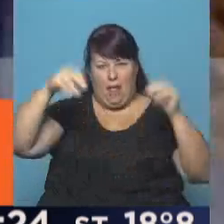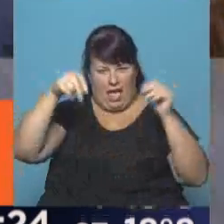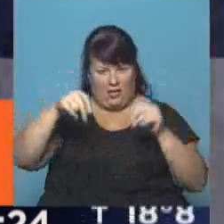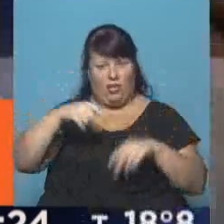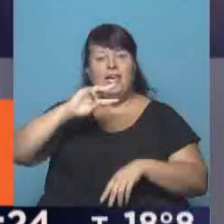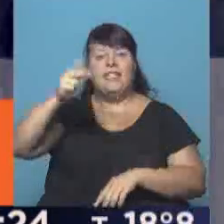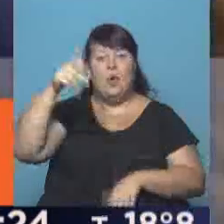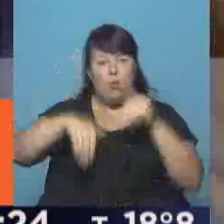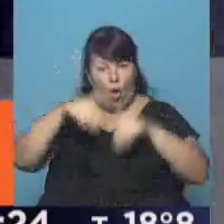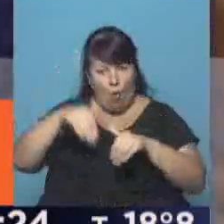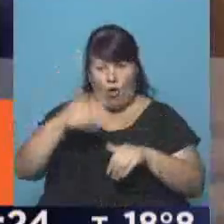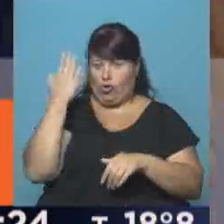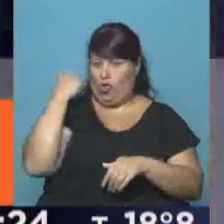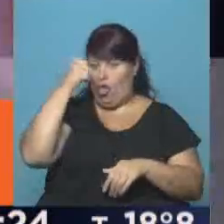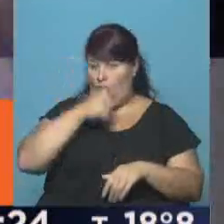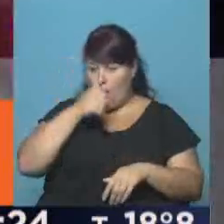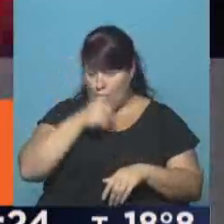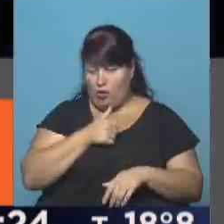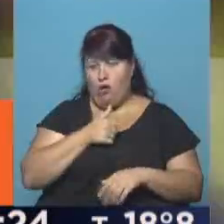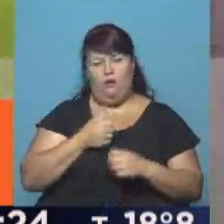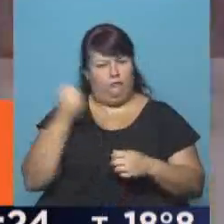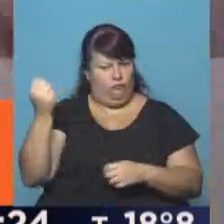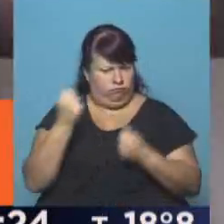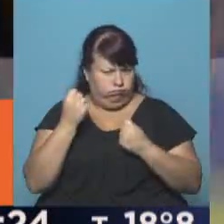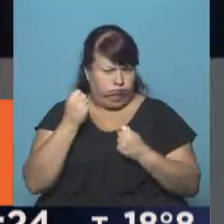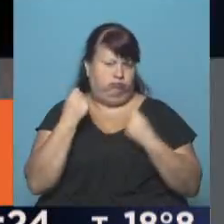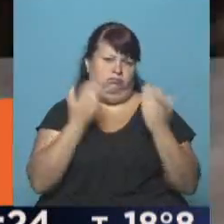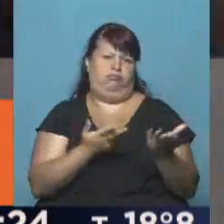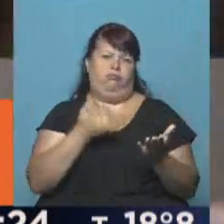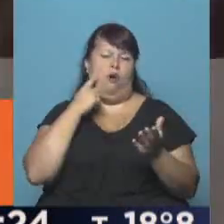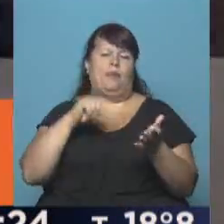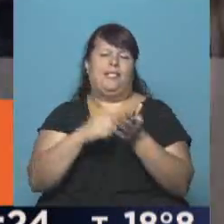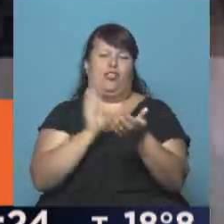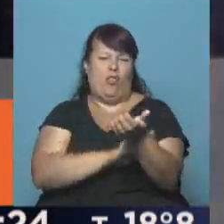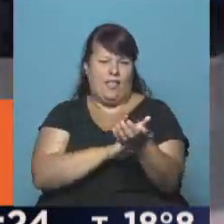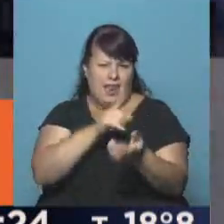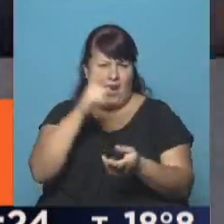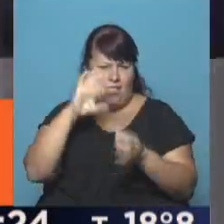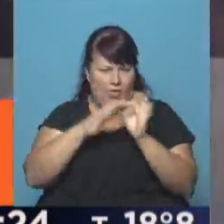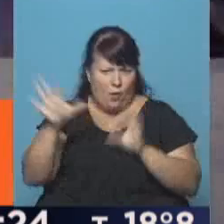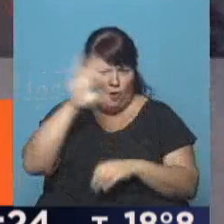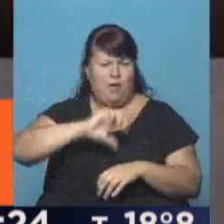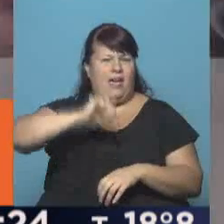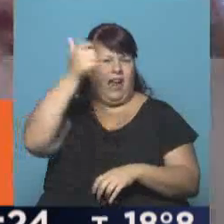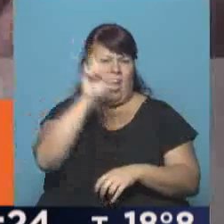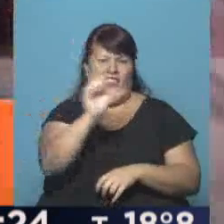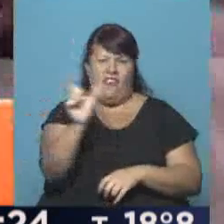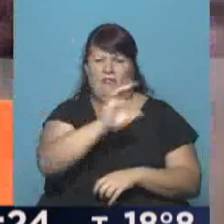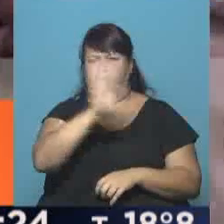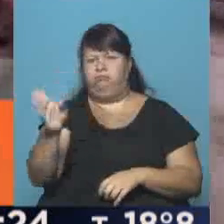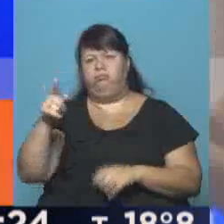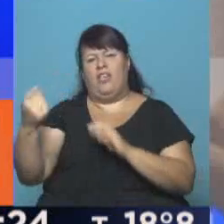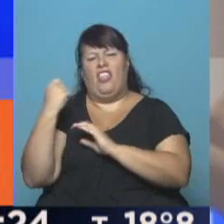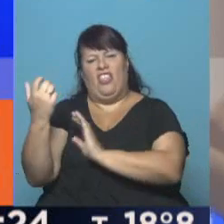El balotaje, realizado este domingo, fue contundente en otorgar al centrista europeísta un triunfo por amplio margen ante la líder